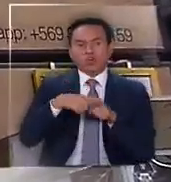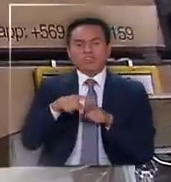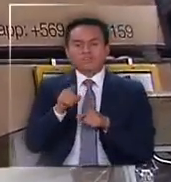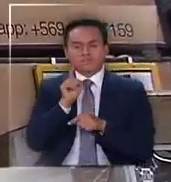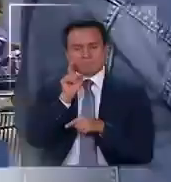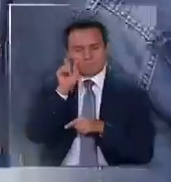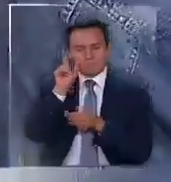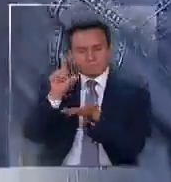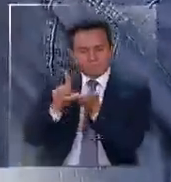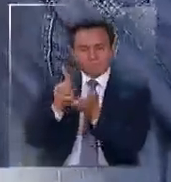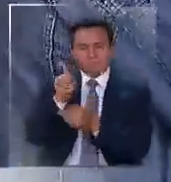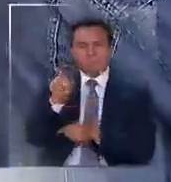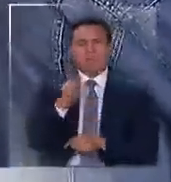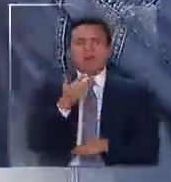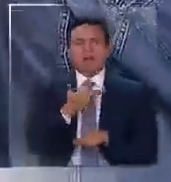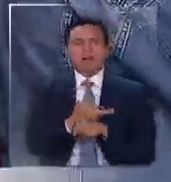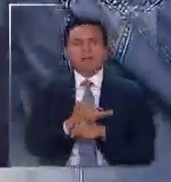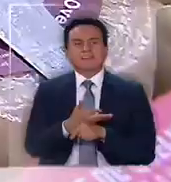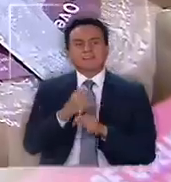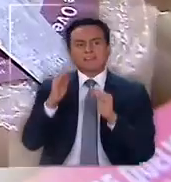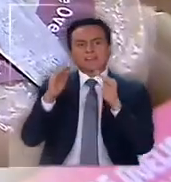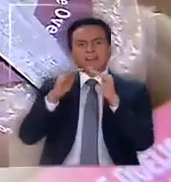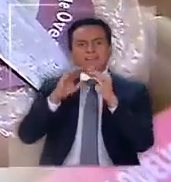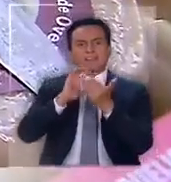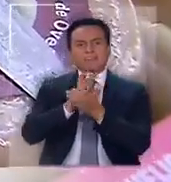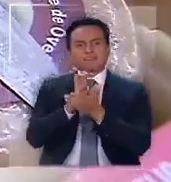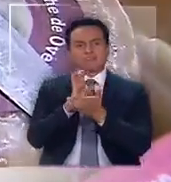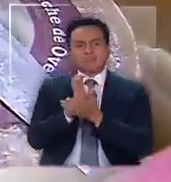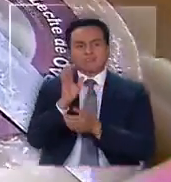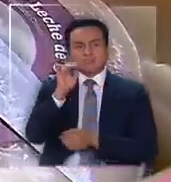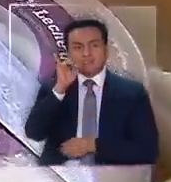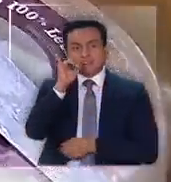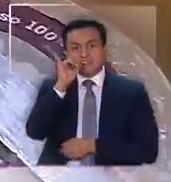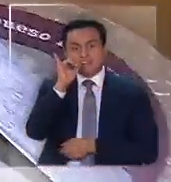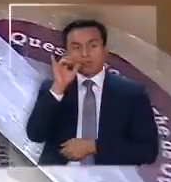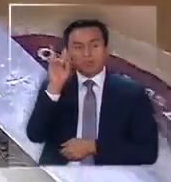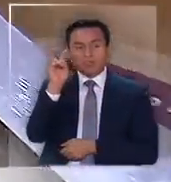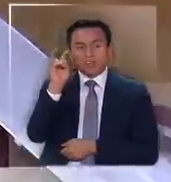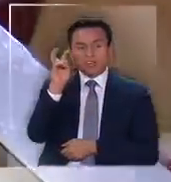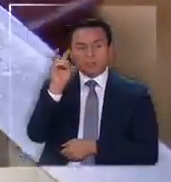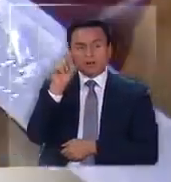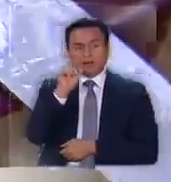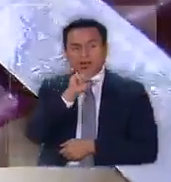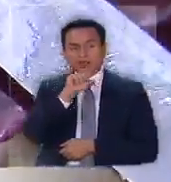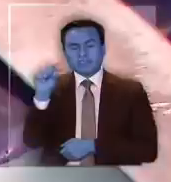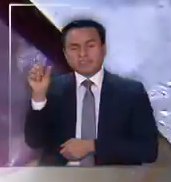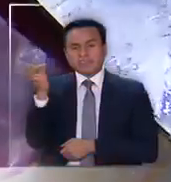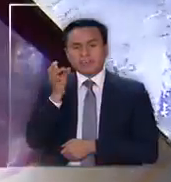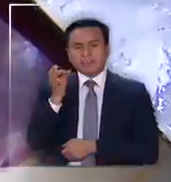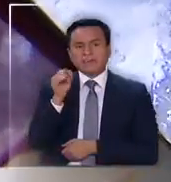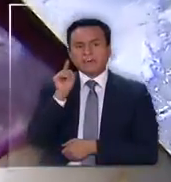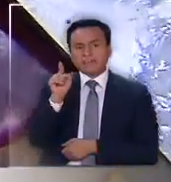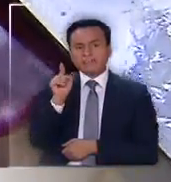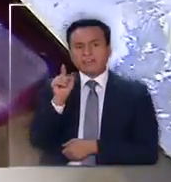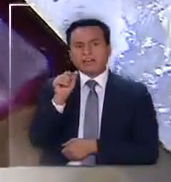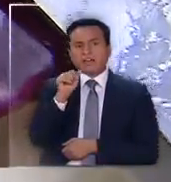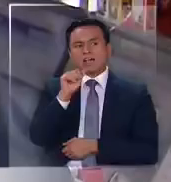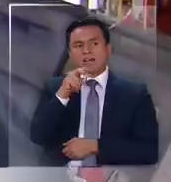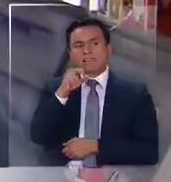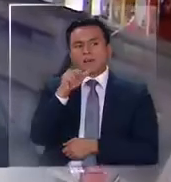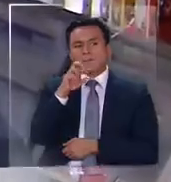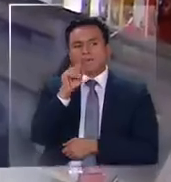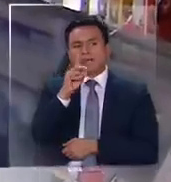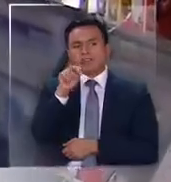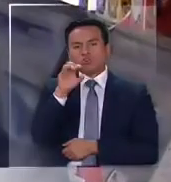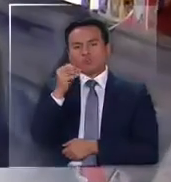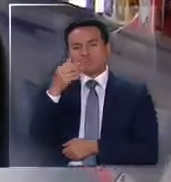picada. Y aquí tenéis la casa del queso. Este es italiano, ya. Grana Padano, que según los italianos es el rey de los quesos.